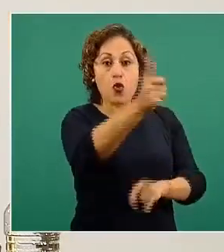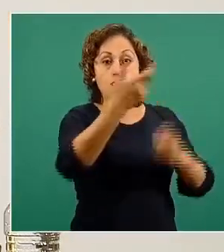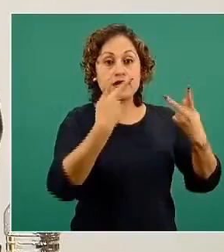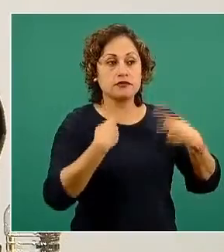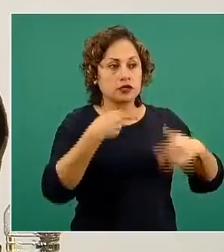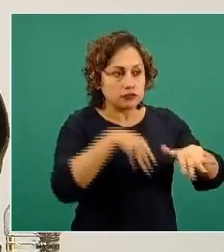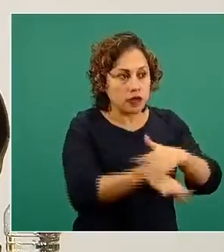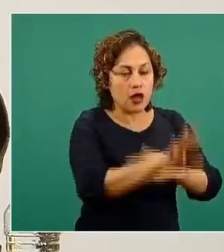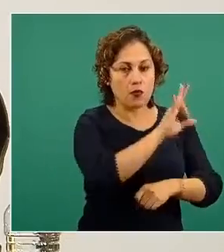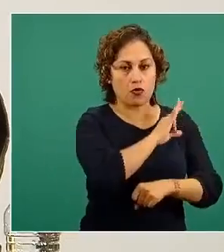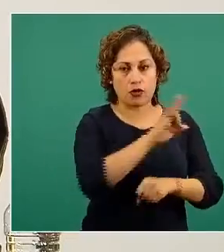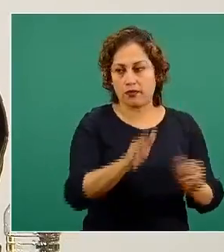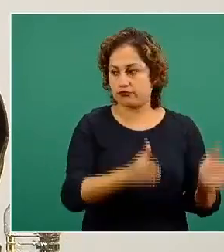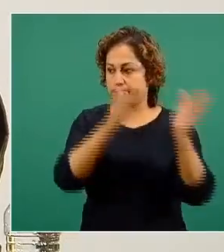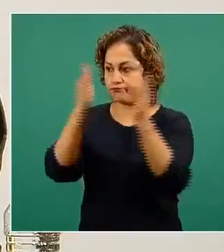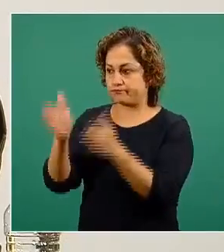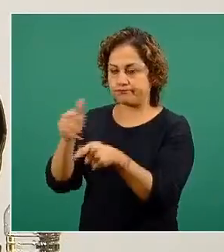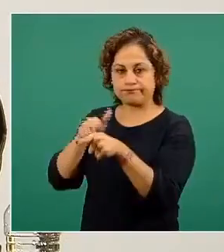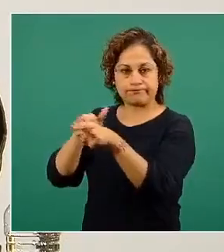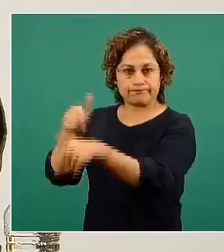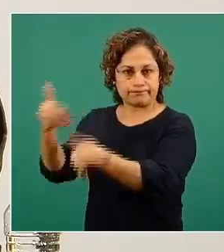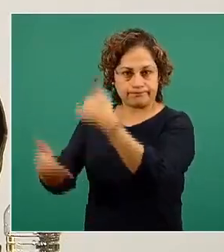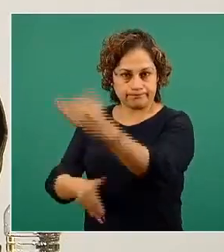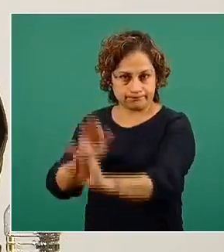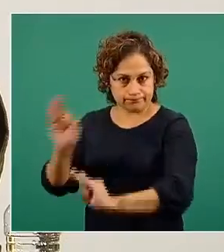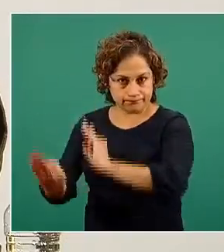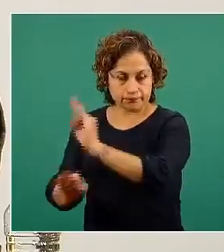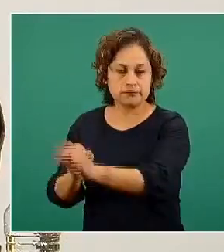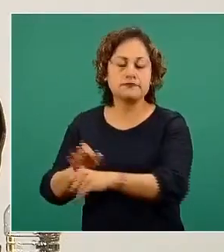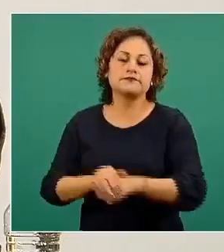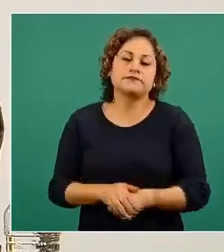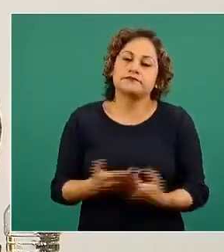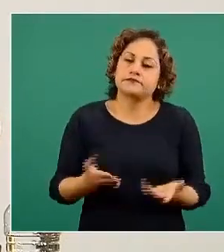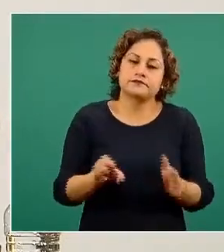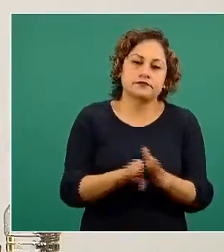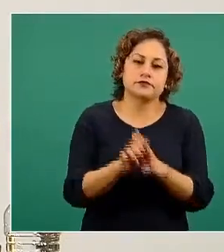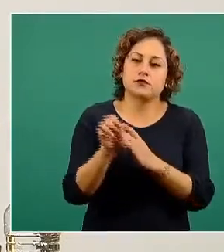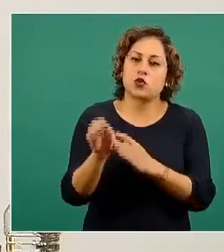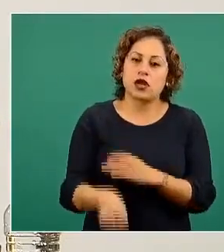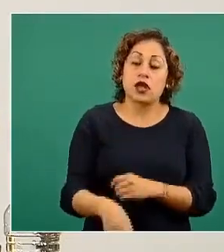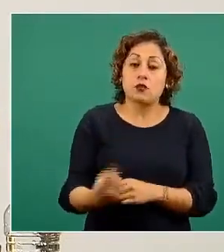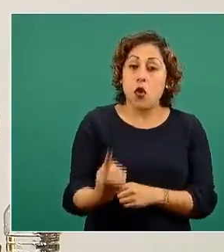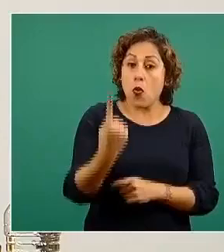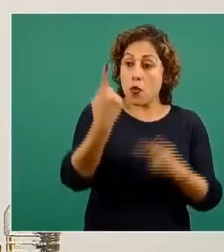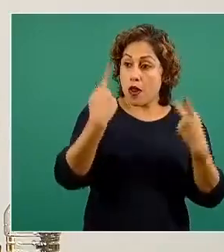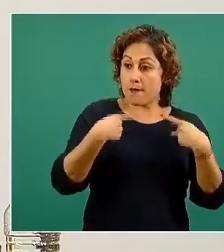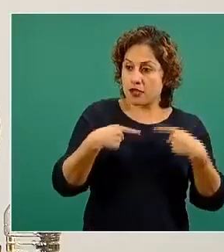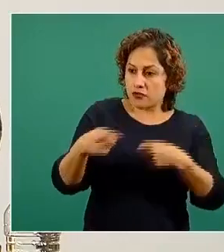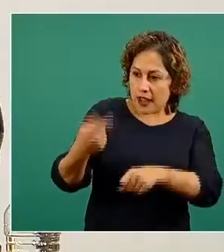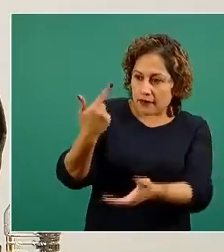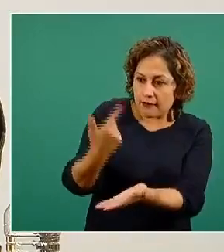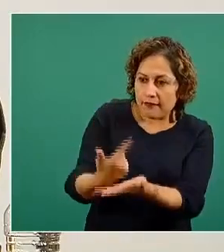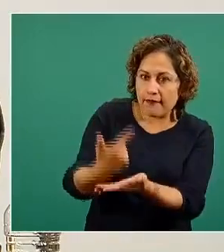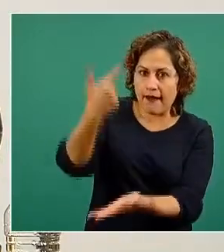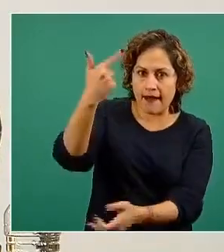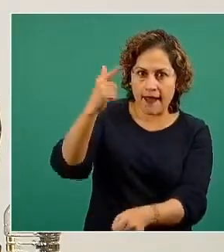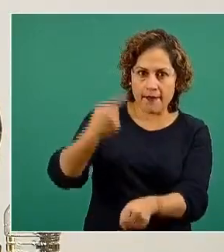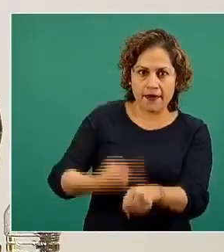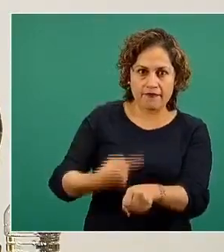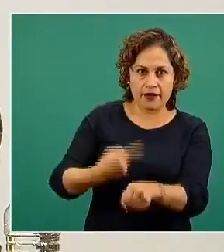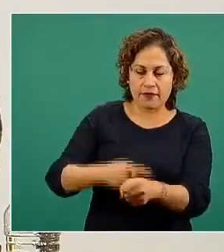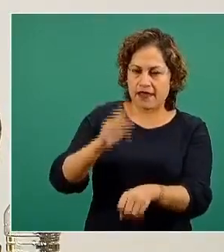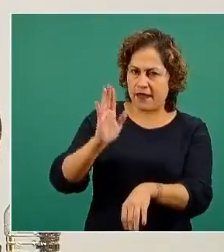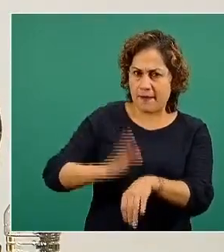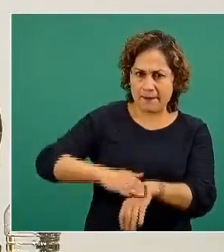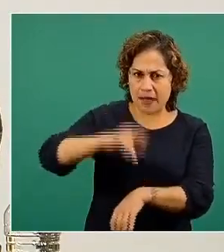necesita el ingreso de un paciente con un estado mayor de gravedad y que requiere